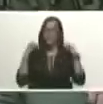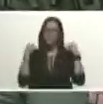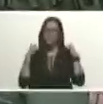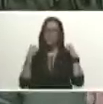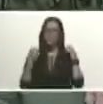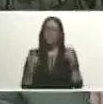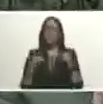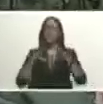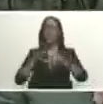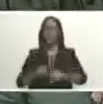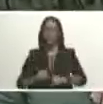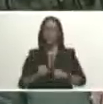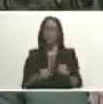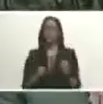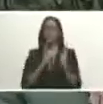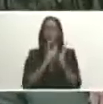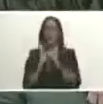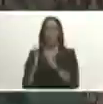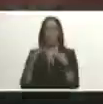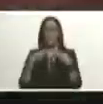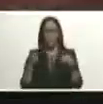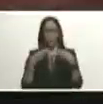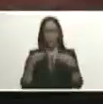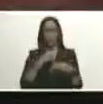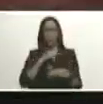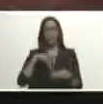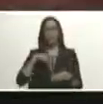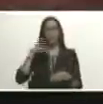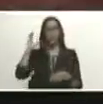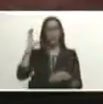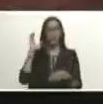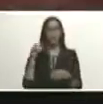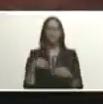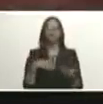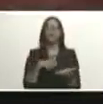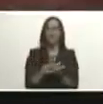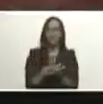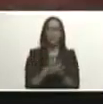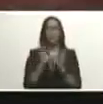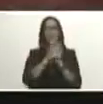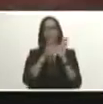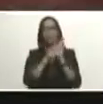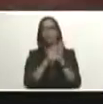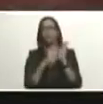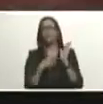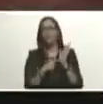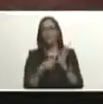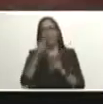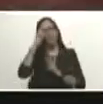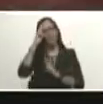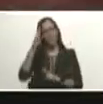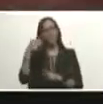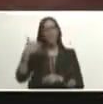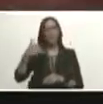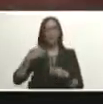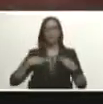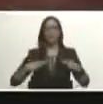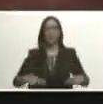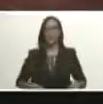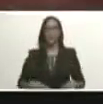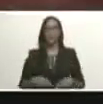y restablecimiento del orden público en nuestro país, bajo los preceptos constitucionales y el respeto a los derechos